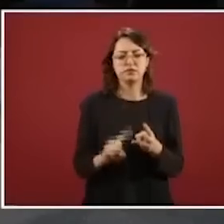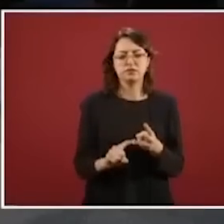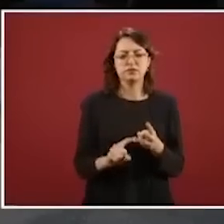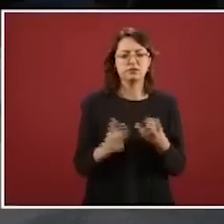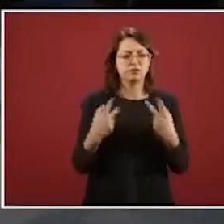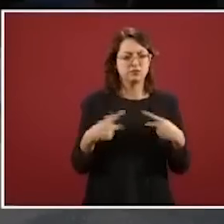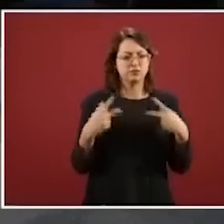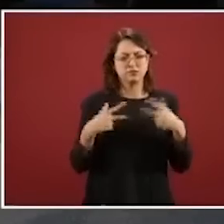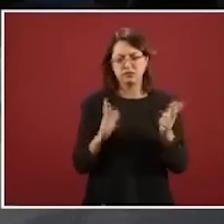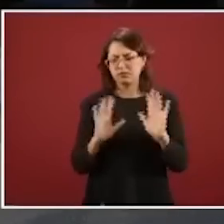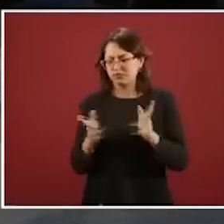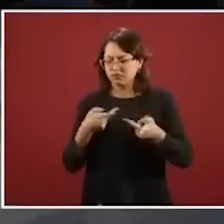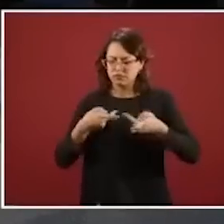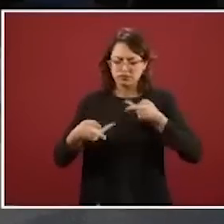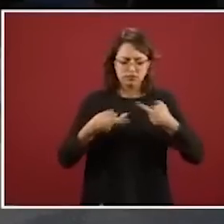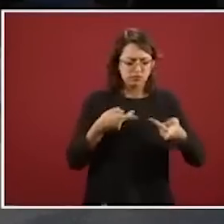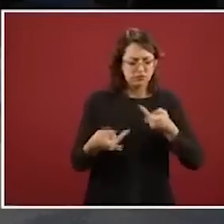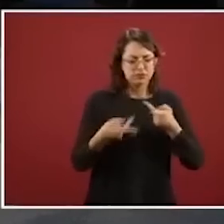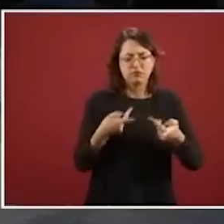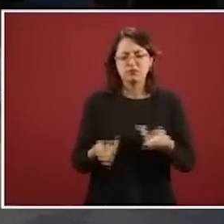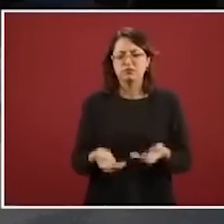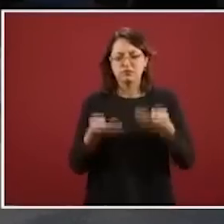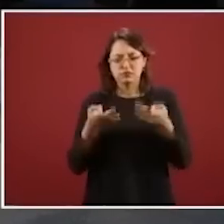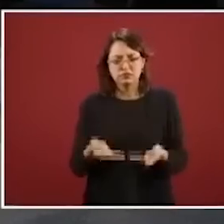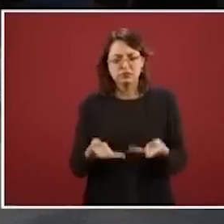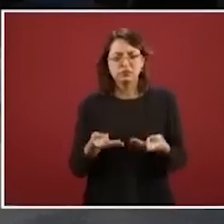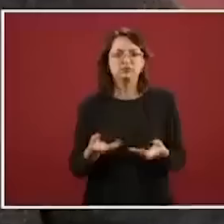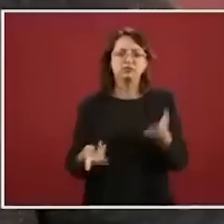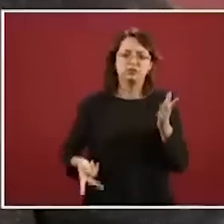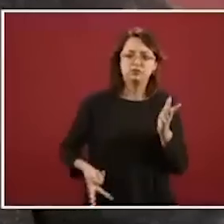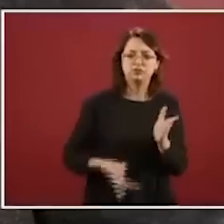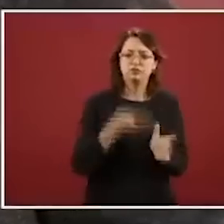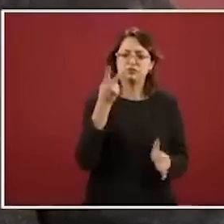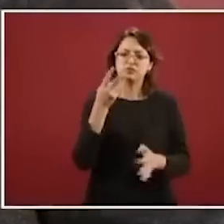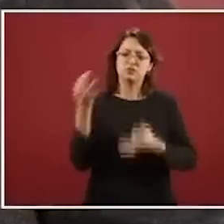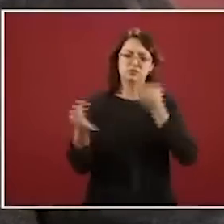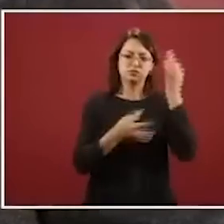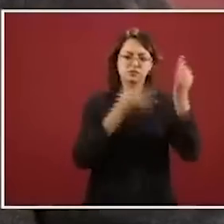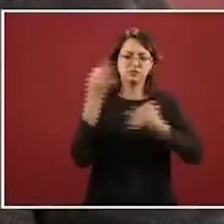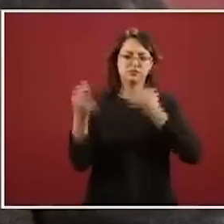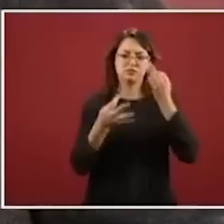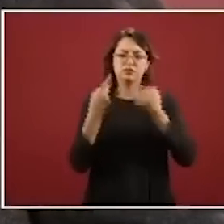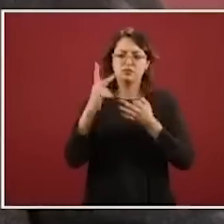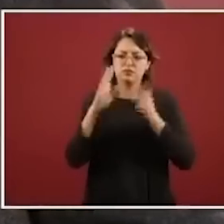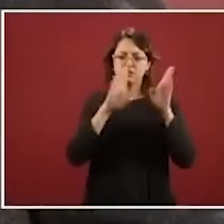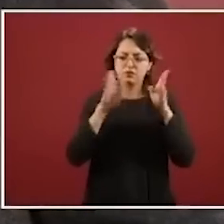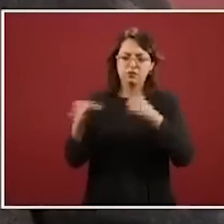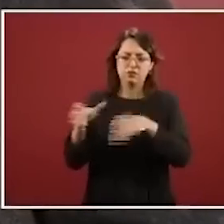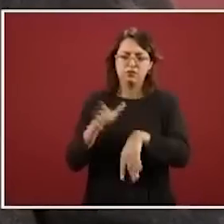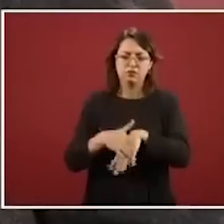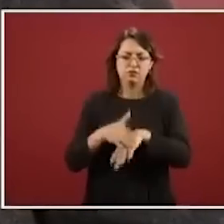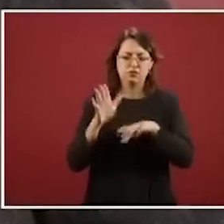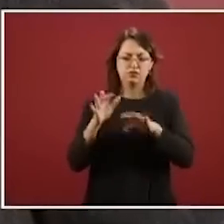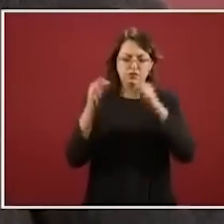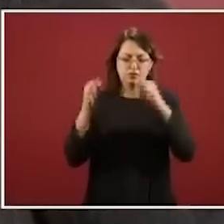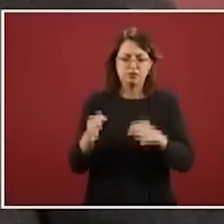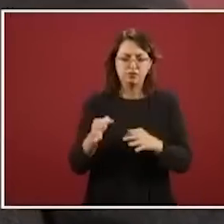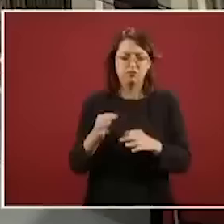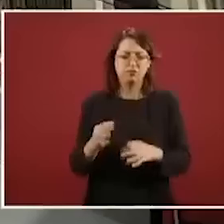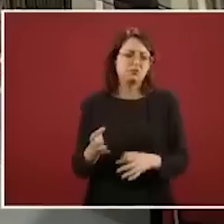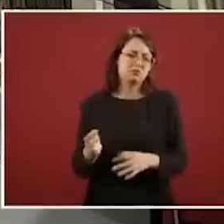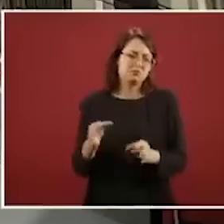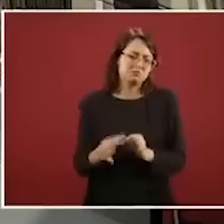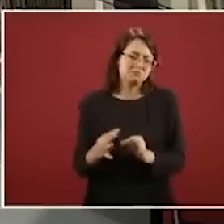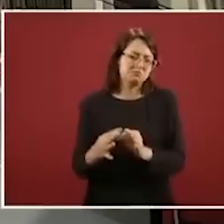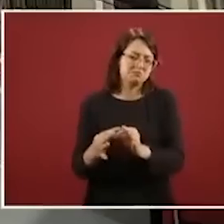la gente ya trabajando. Hay una dirección específica para retomar la promoción, pero ya dirigida a mercados mucho más eficientes.